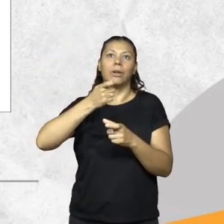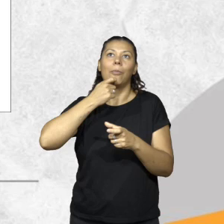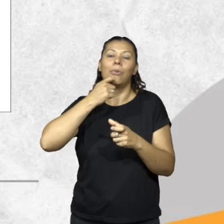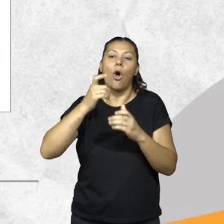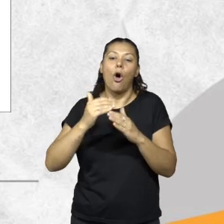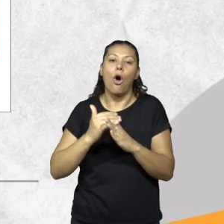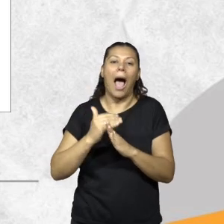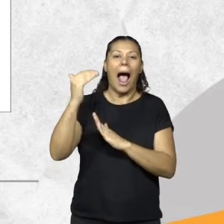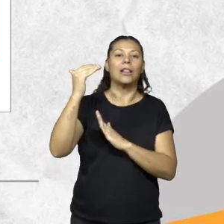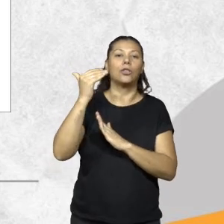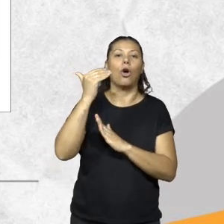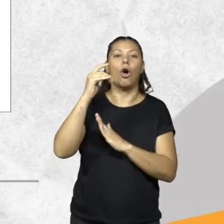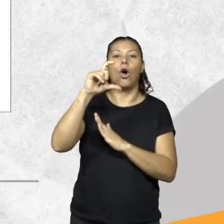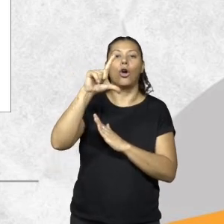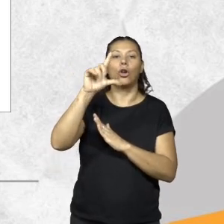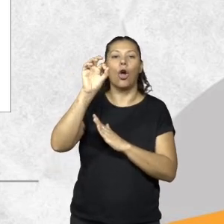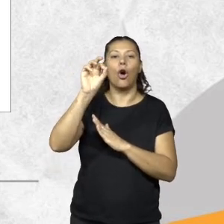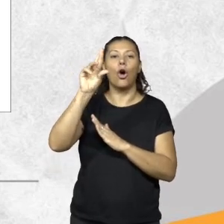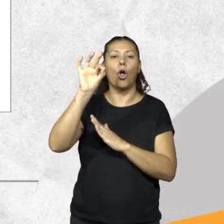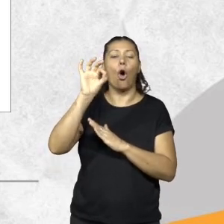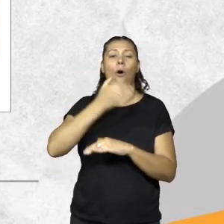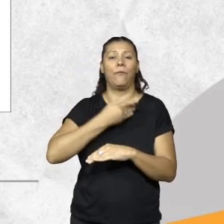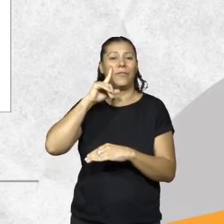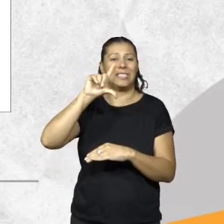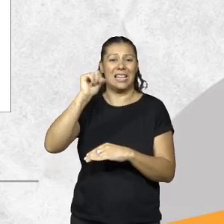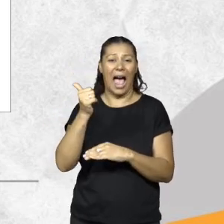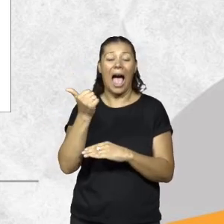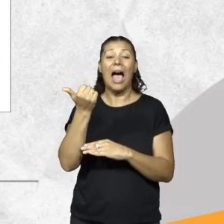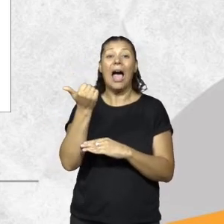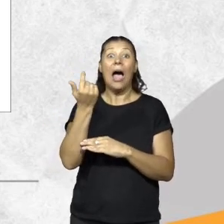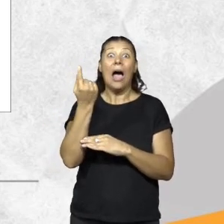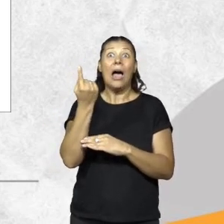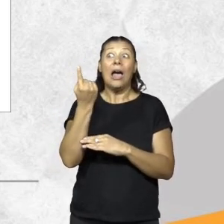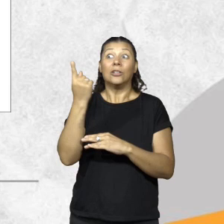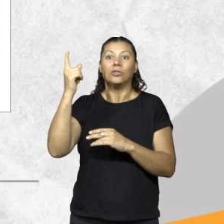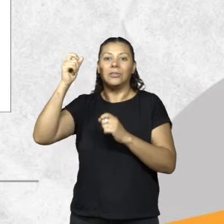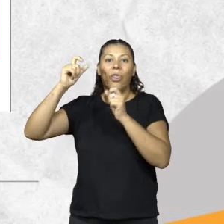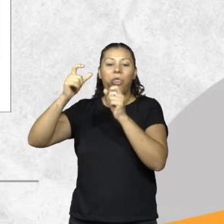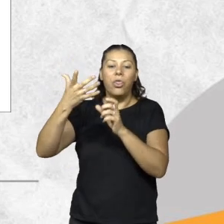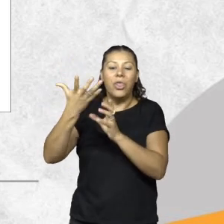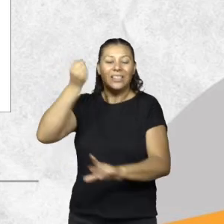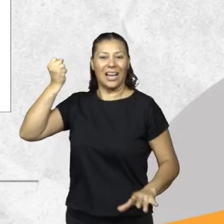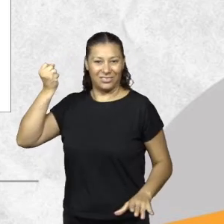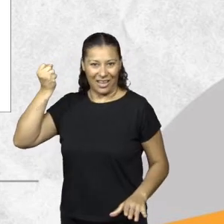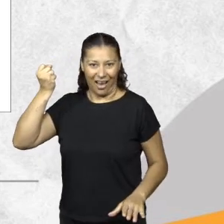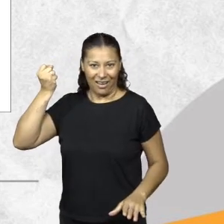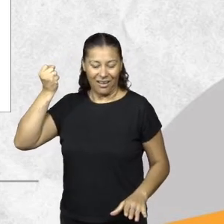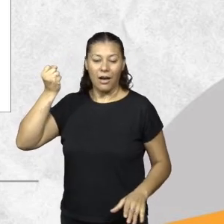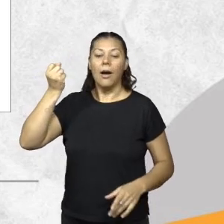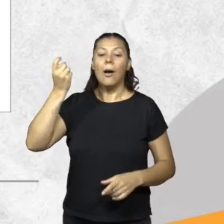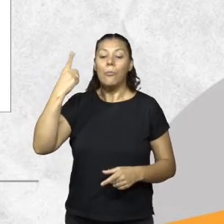y hay mucha macrófita o floración, perdón, hay muchas palustres alrededor y el satélite lo interpreta como que es